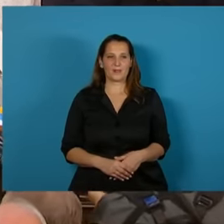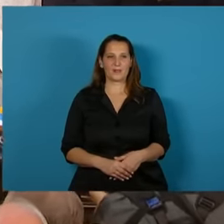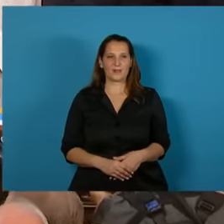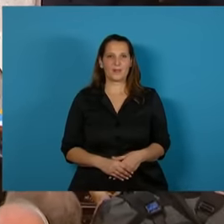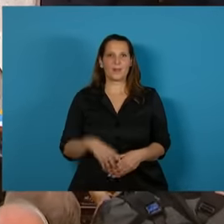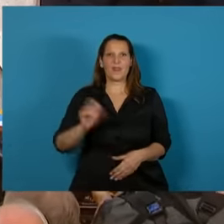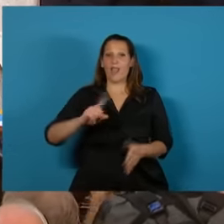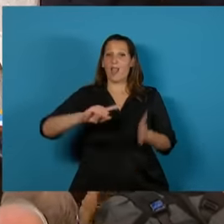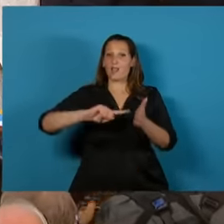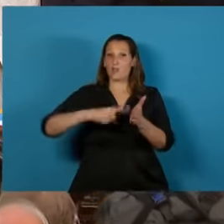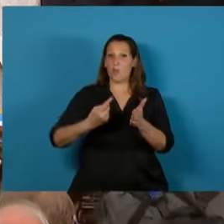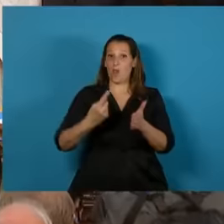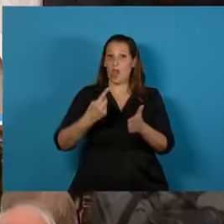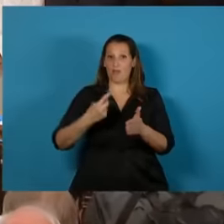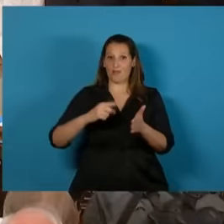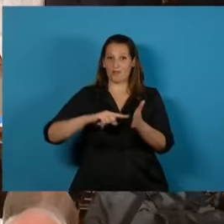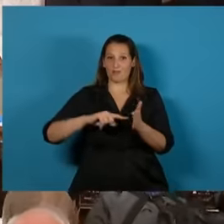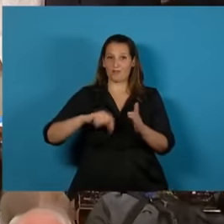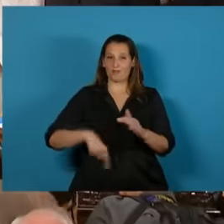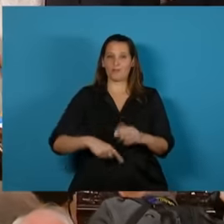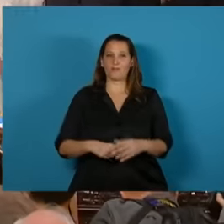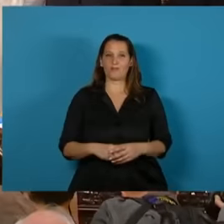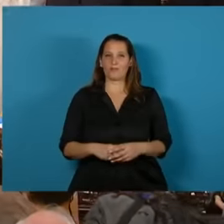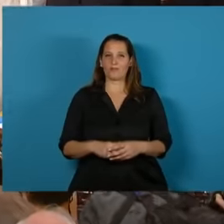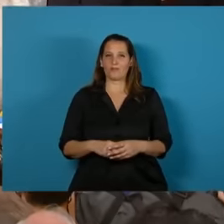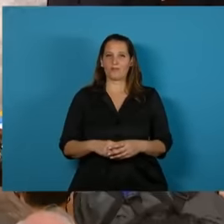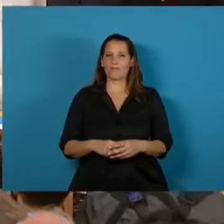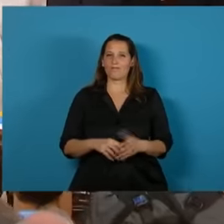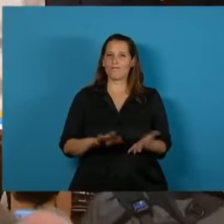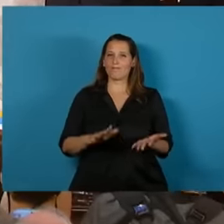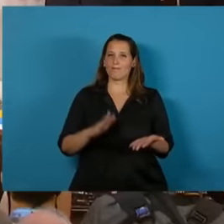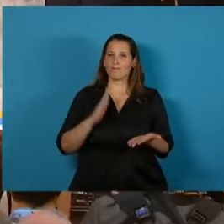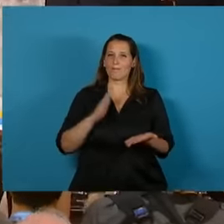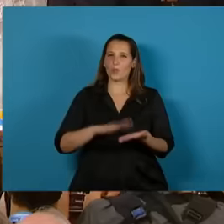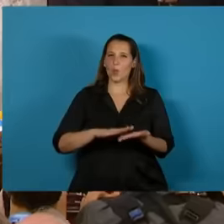En la ciudad de Buenos Aires. Hola, hola.